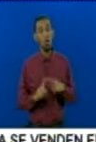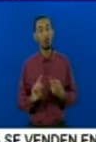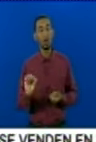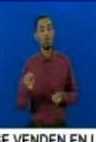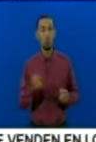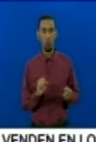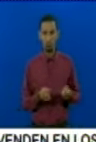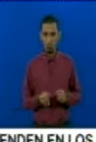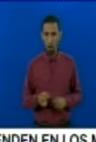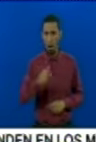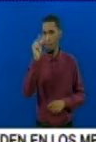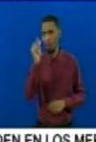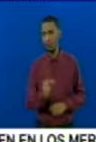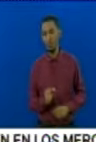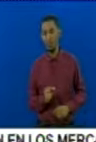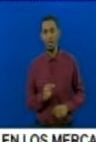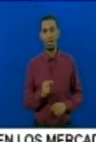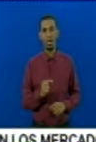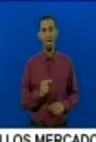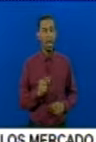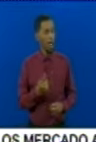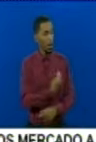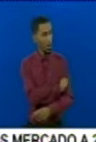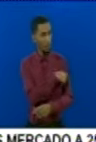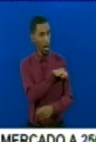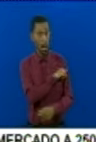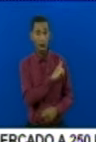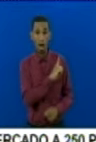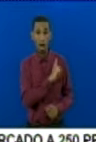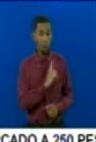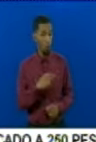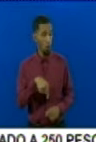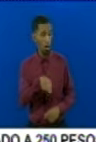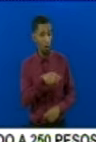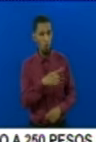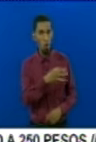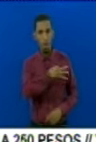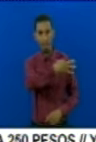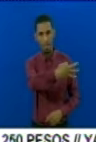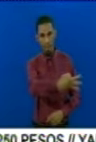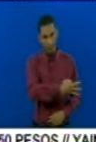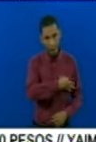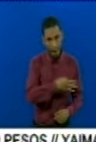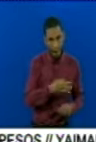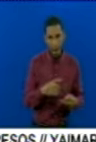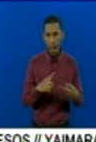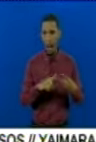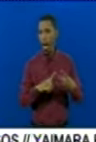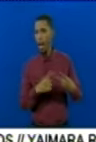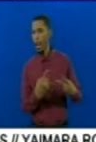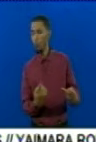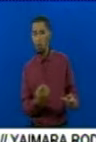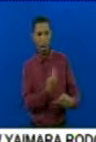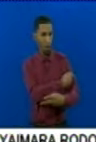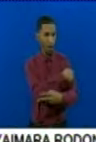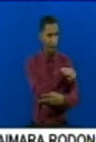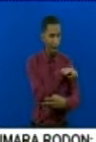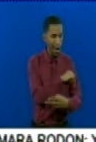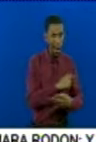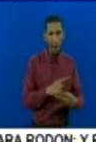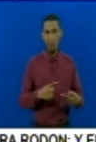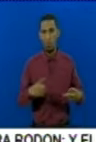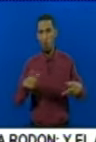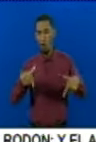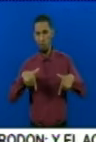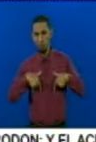popular. Es la presencia de nuestro pueblo, de los delegados de circunscripción, de las autoridades, de las asambleas